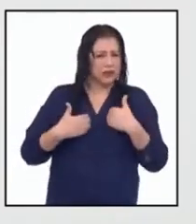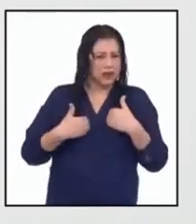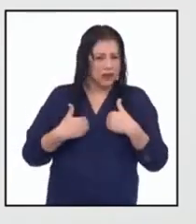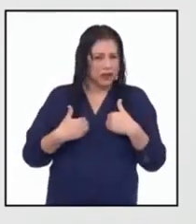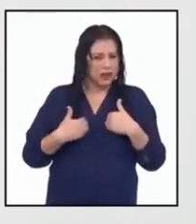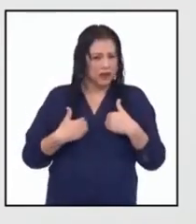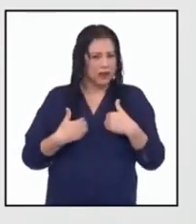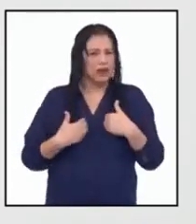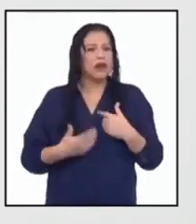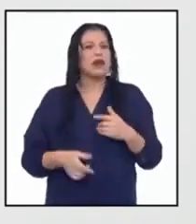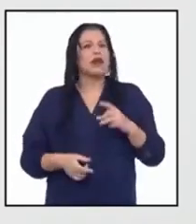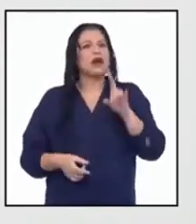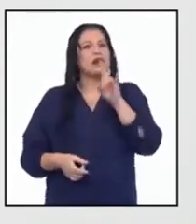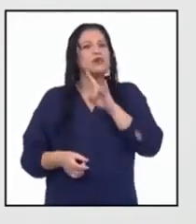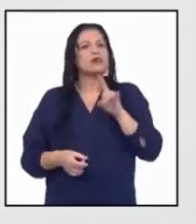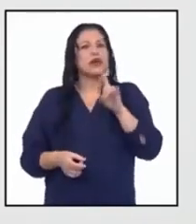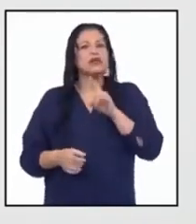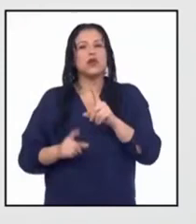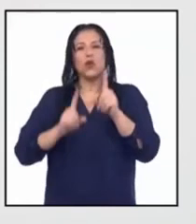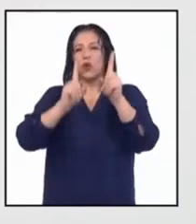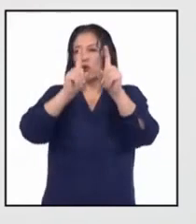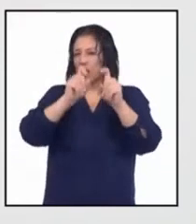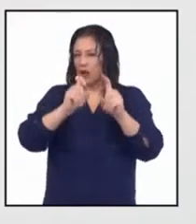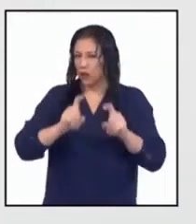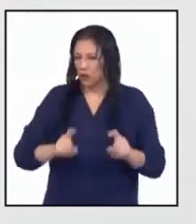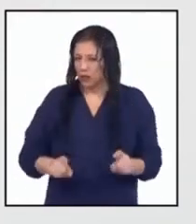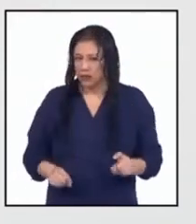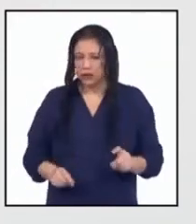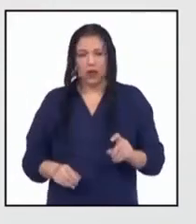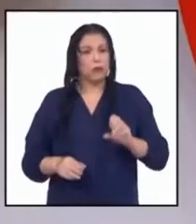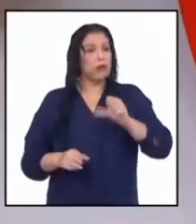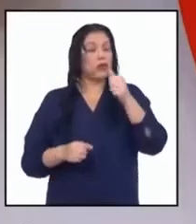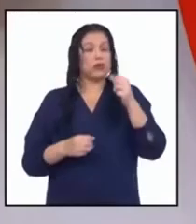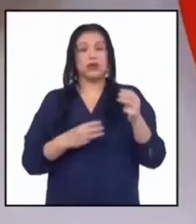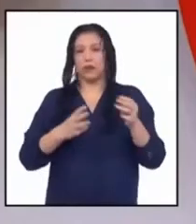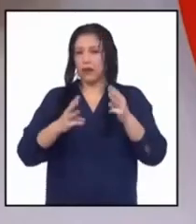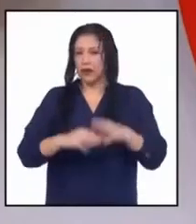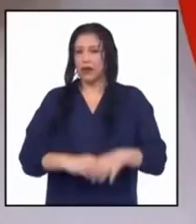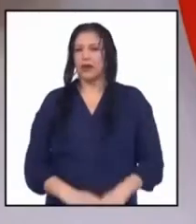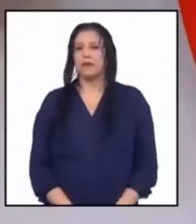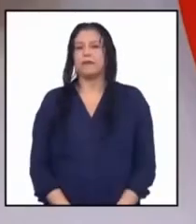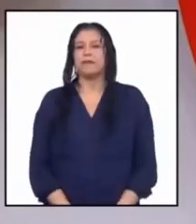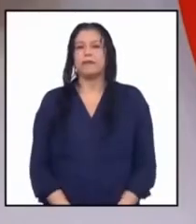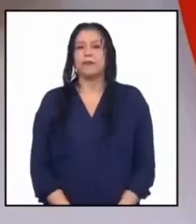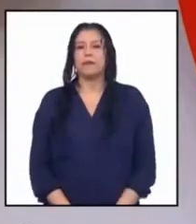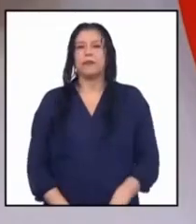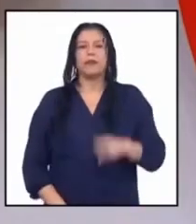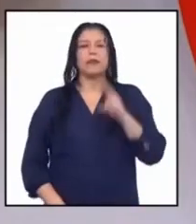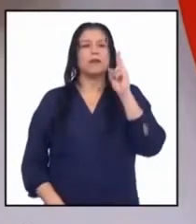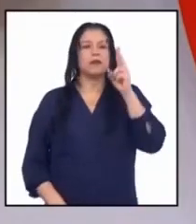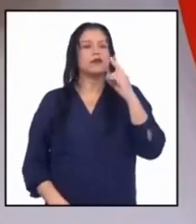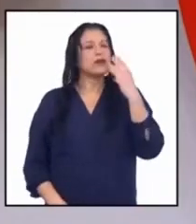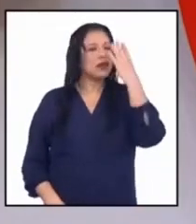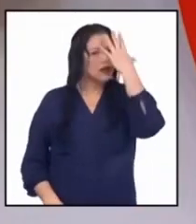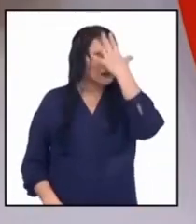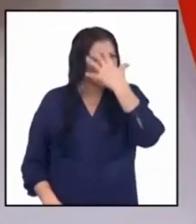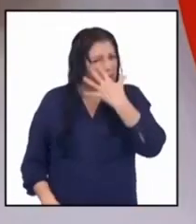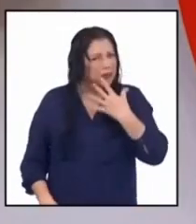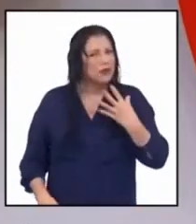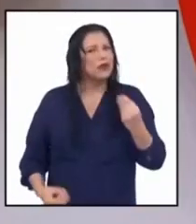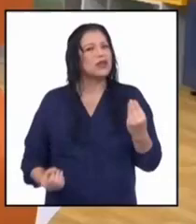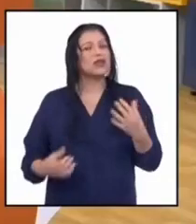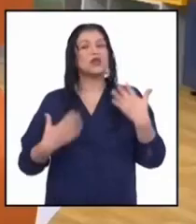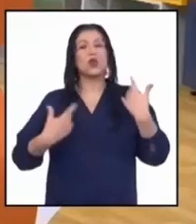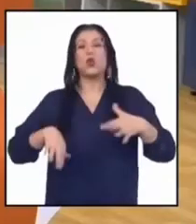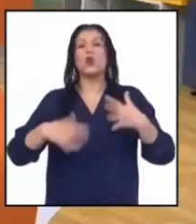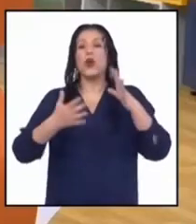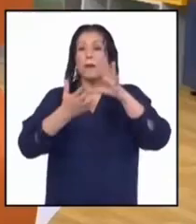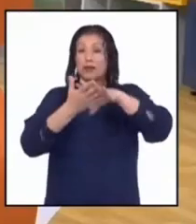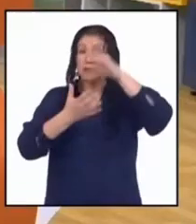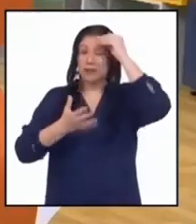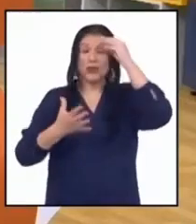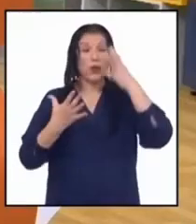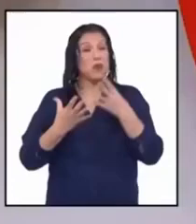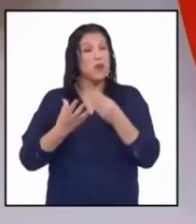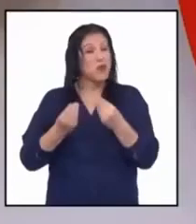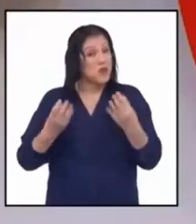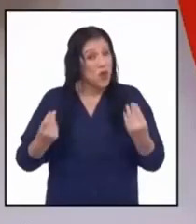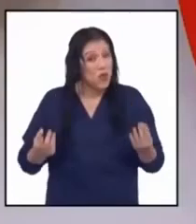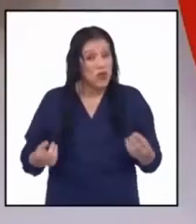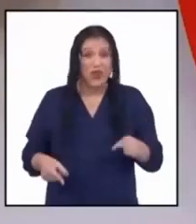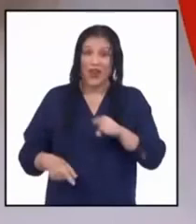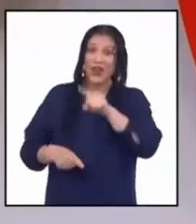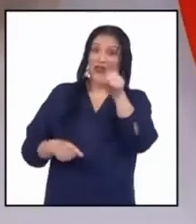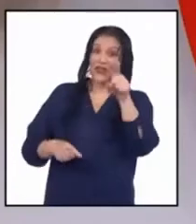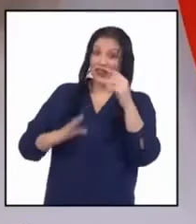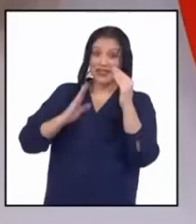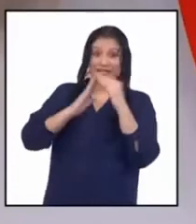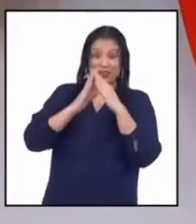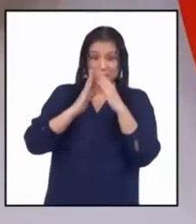sea mediante una encuesta o por otros medios. Profesora, qué bonito momento. Hemos aprendido muchísimo. ¿Y ustedes,